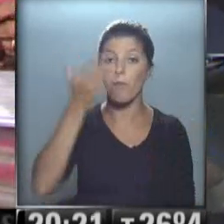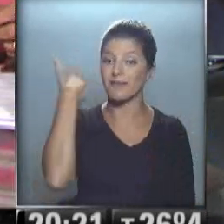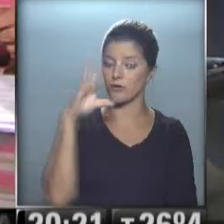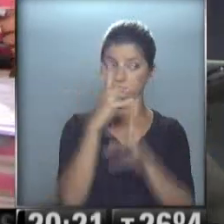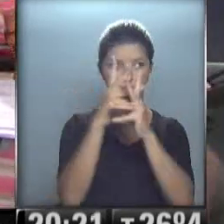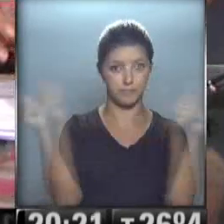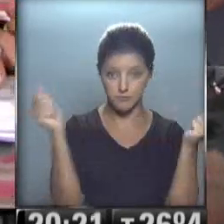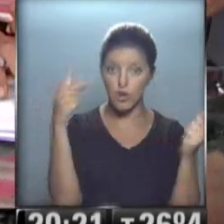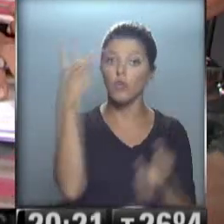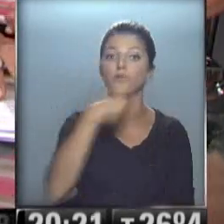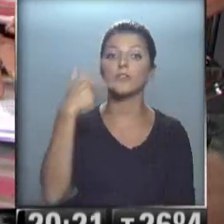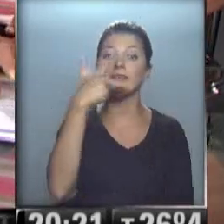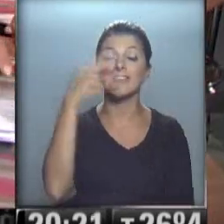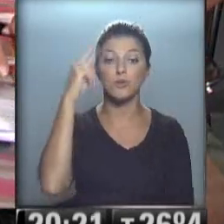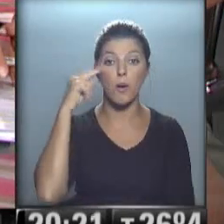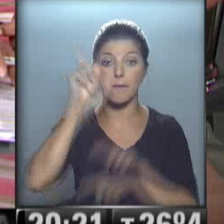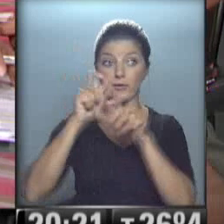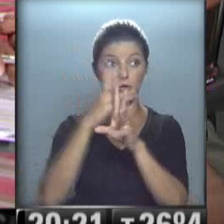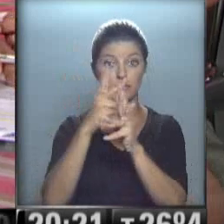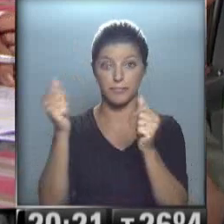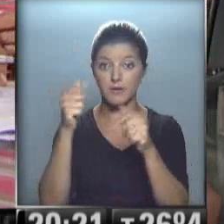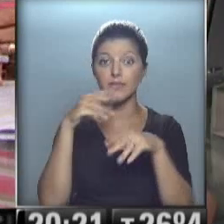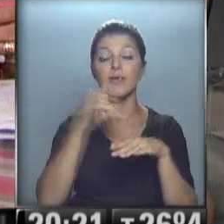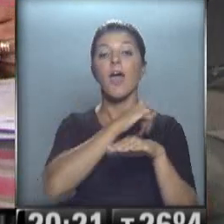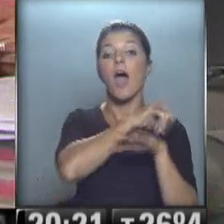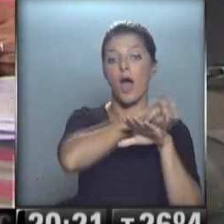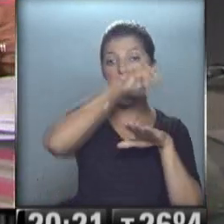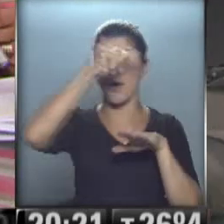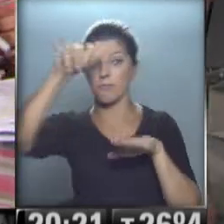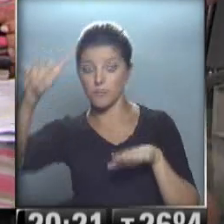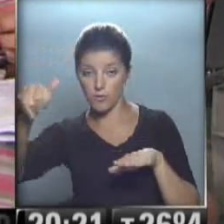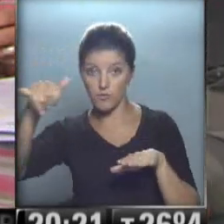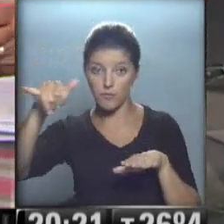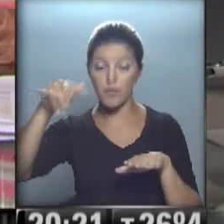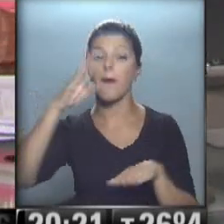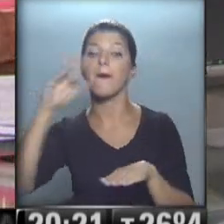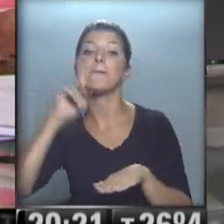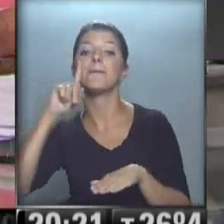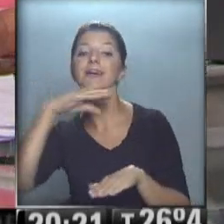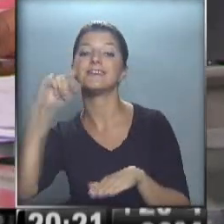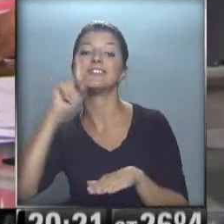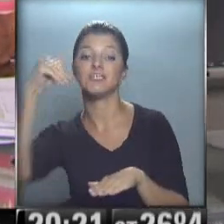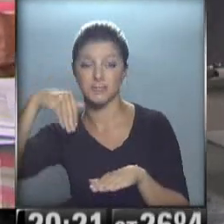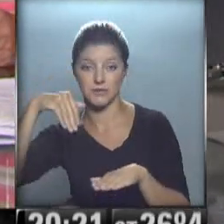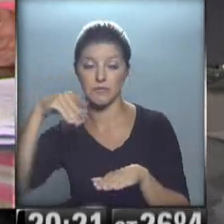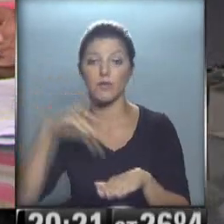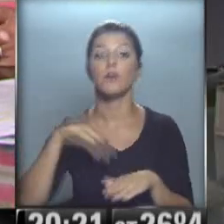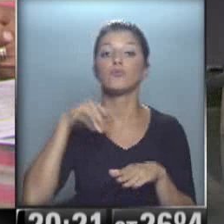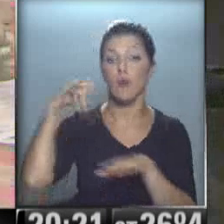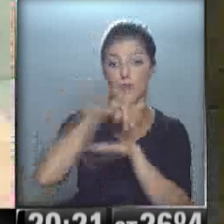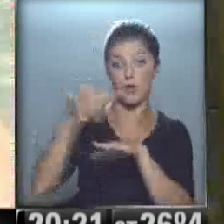239 tripulantes, cubría el trayecto Kuala Lumpur-Beijing, es un Boeing 777